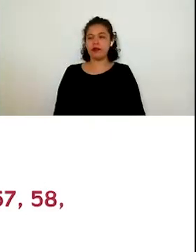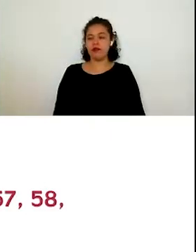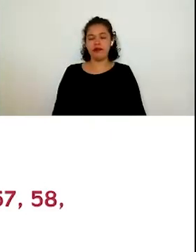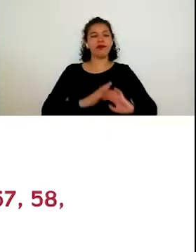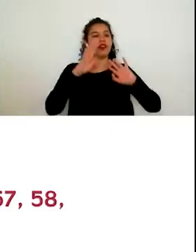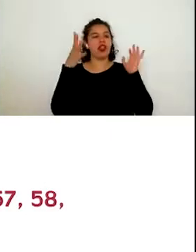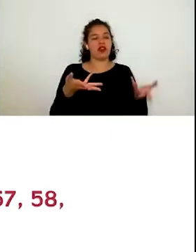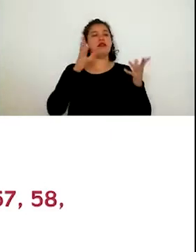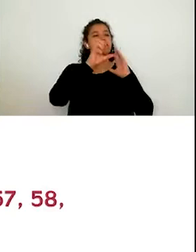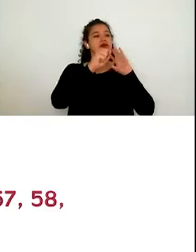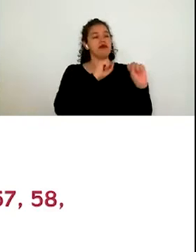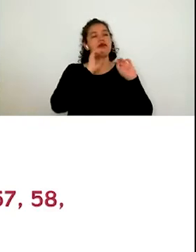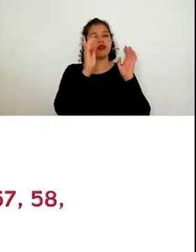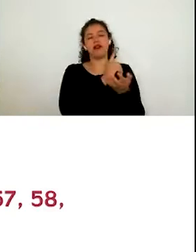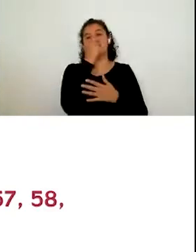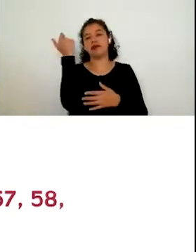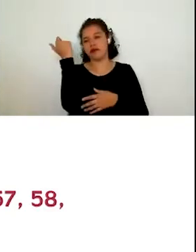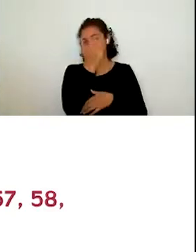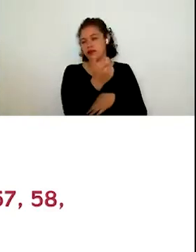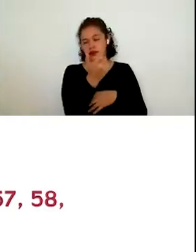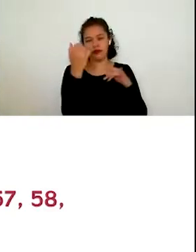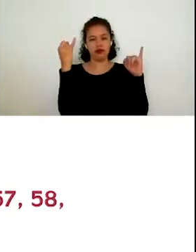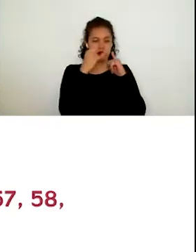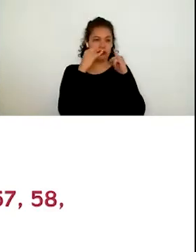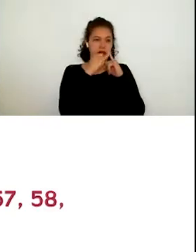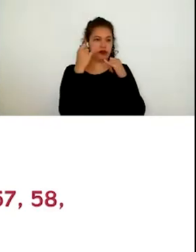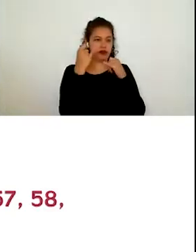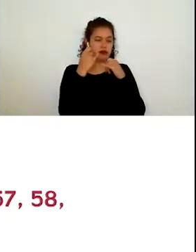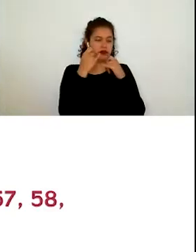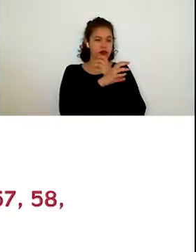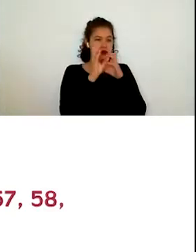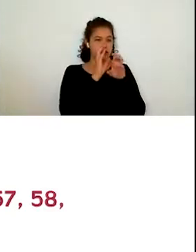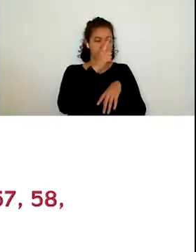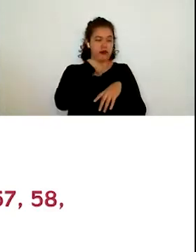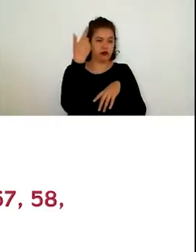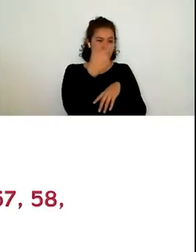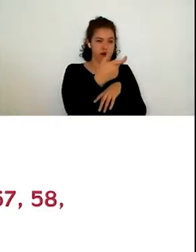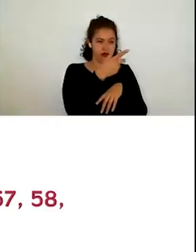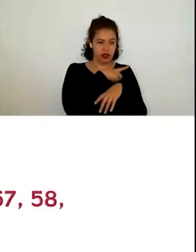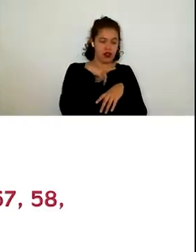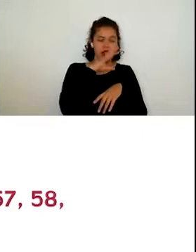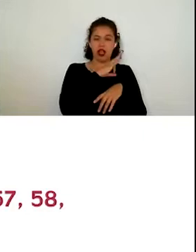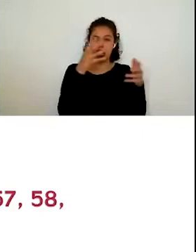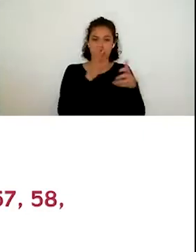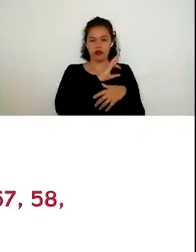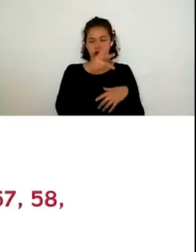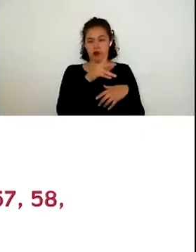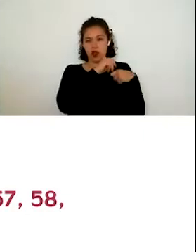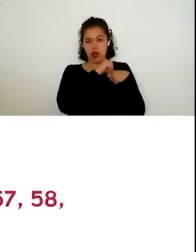cubiertos. Ya se pagó a la institución lo que se le debía y entonces pueden llegar a hacerlo, pero con autorización de la